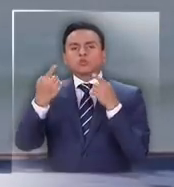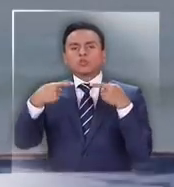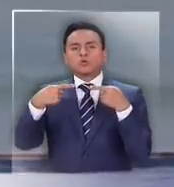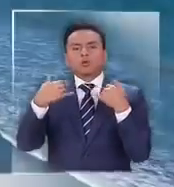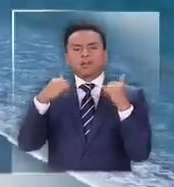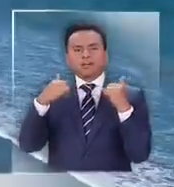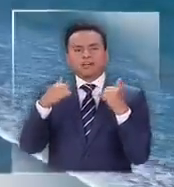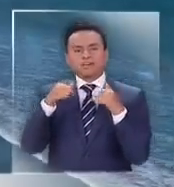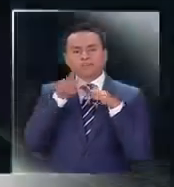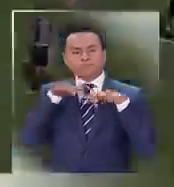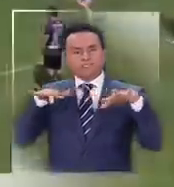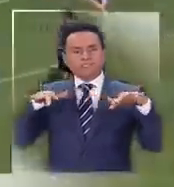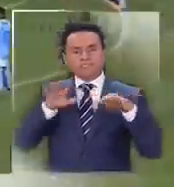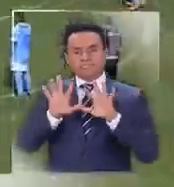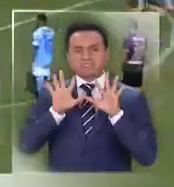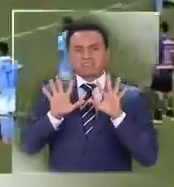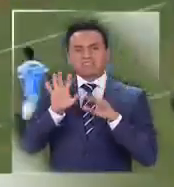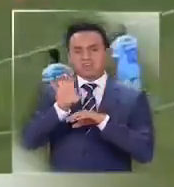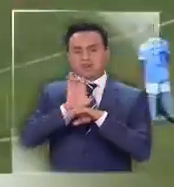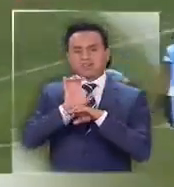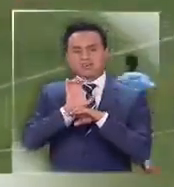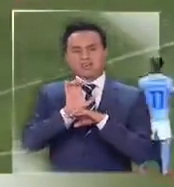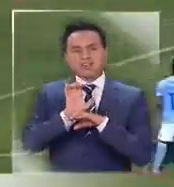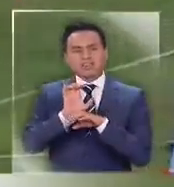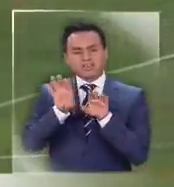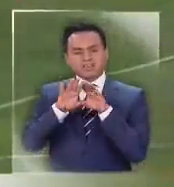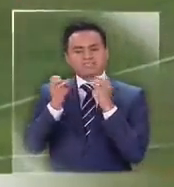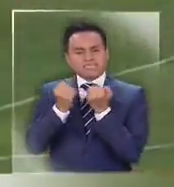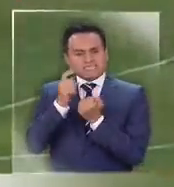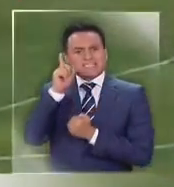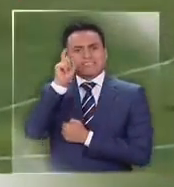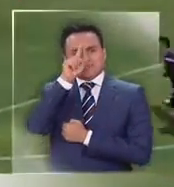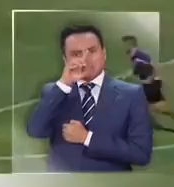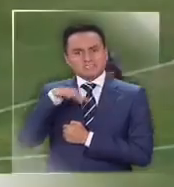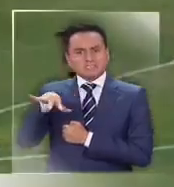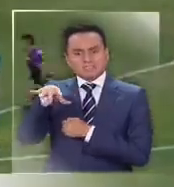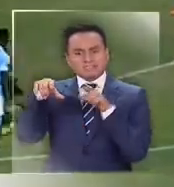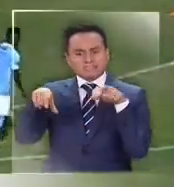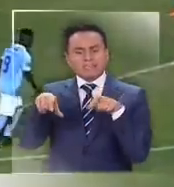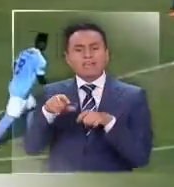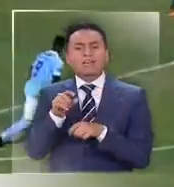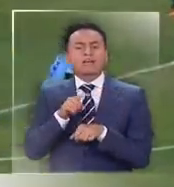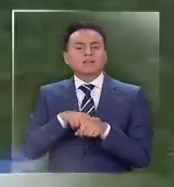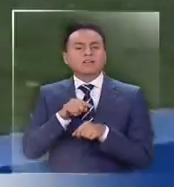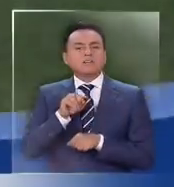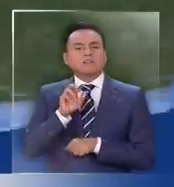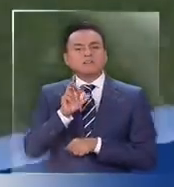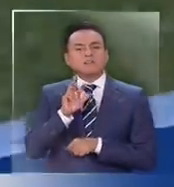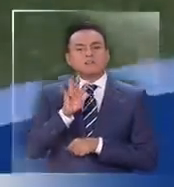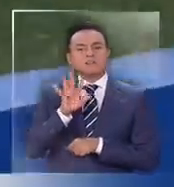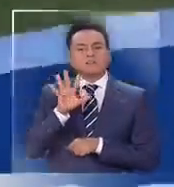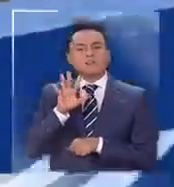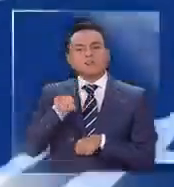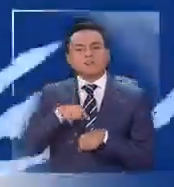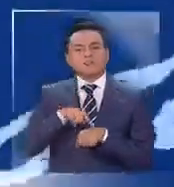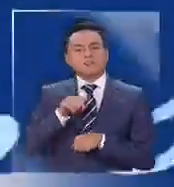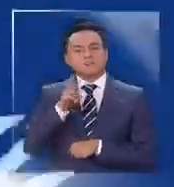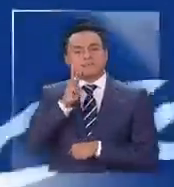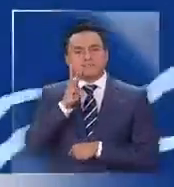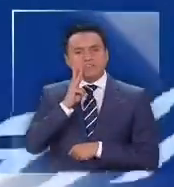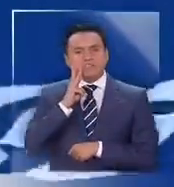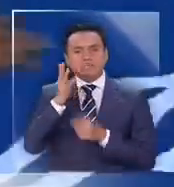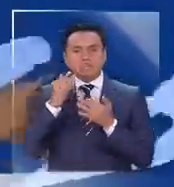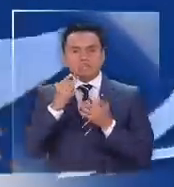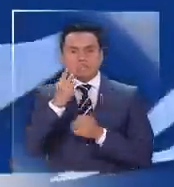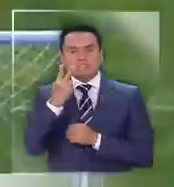uno de los balnearios más característicos de Ecuador, pero en una cancha difícil. El partido se jugará a las 21:45 horas del miércoles. Se